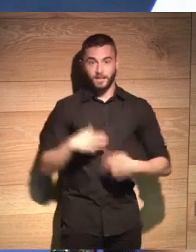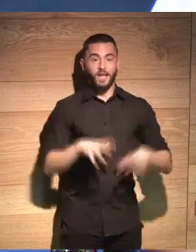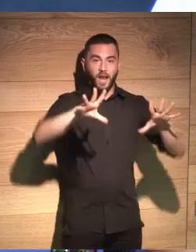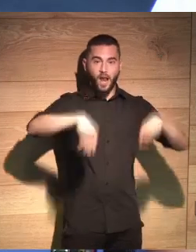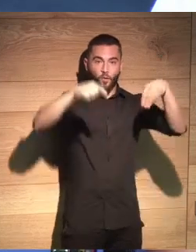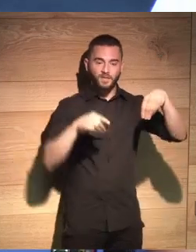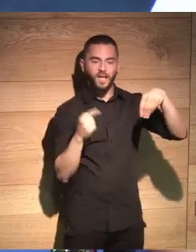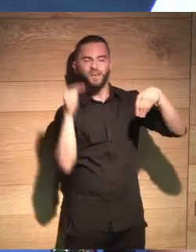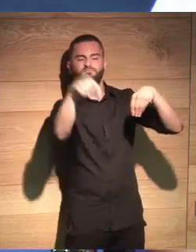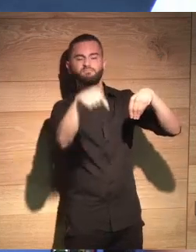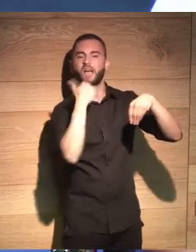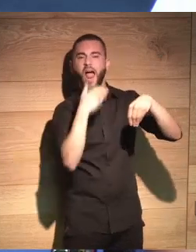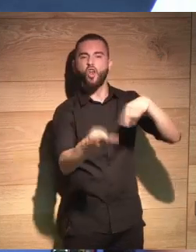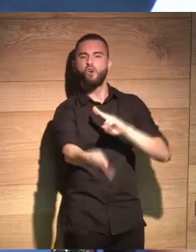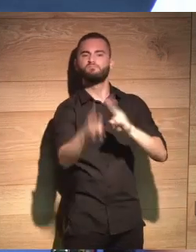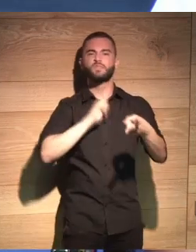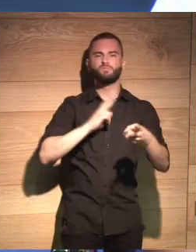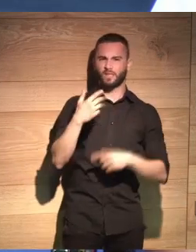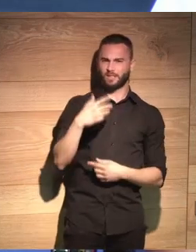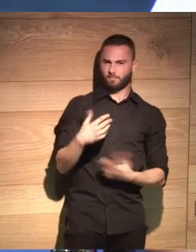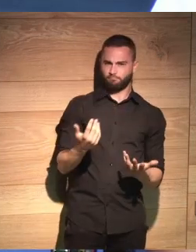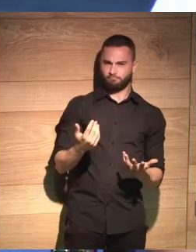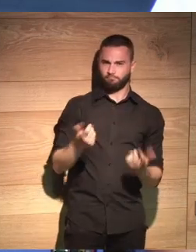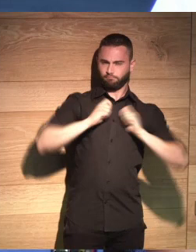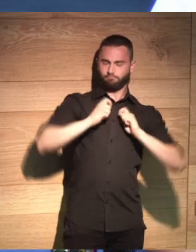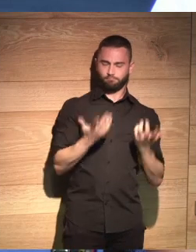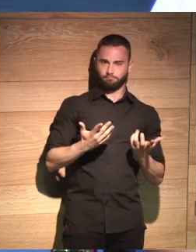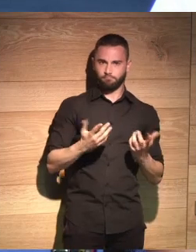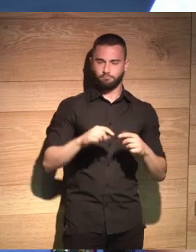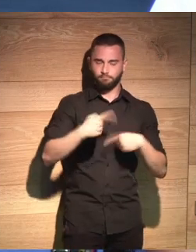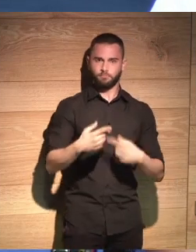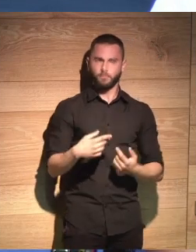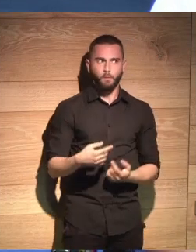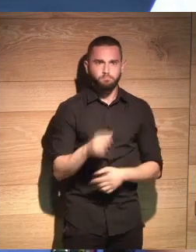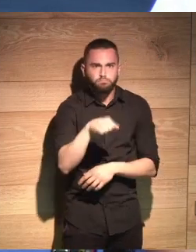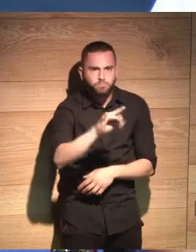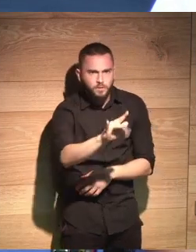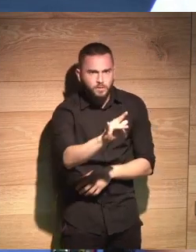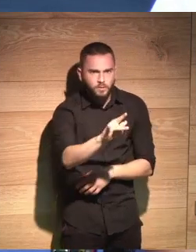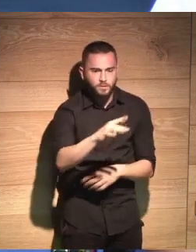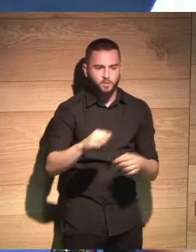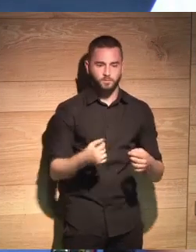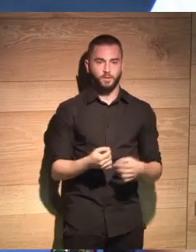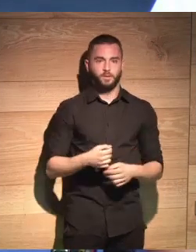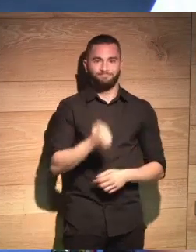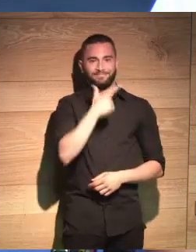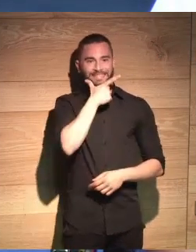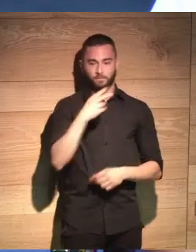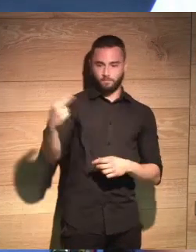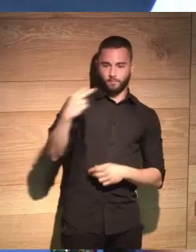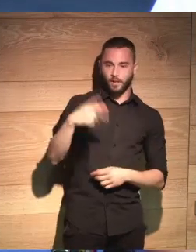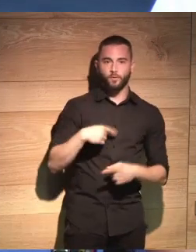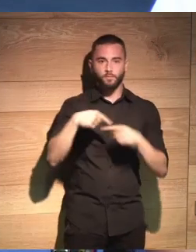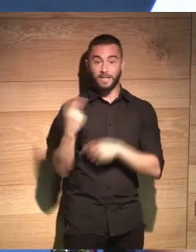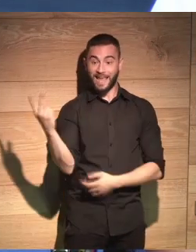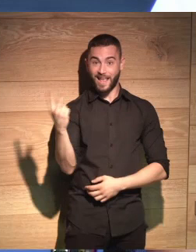responde. Los dos asintieron y te sonrieron y luego me sonrieron a mí e incluso se miraron un segundo entre ellos